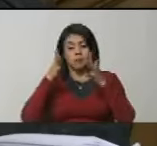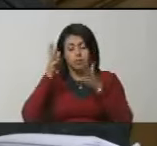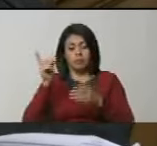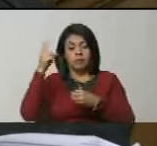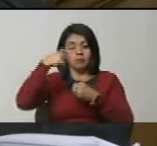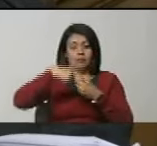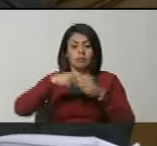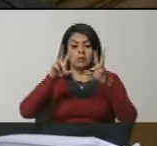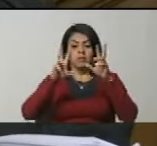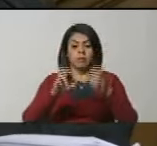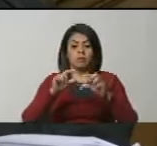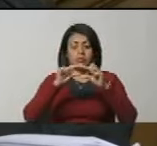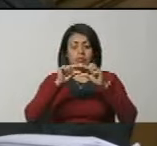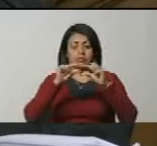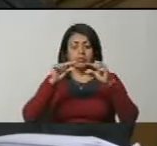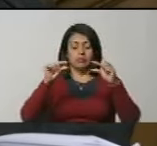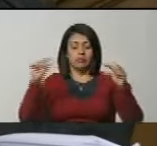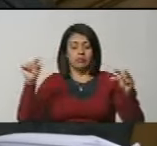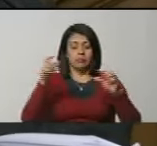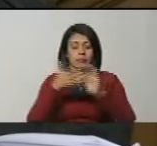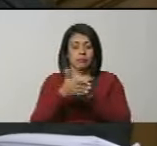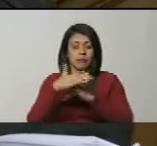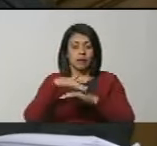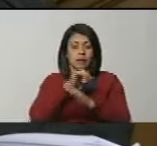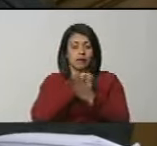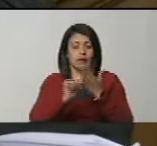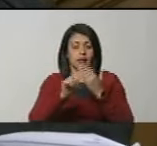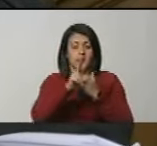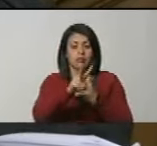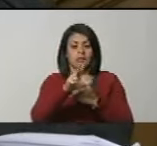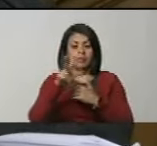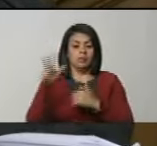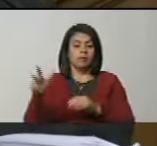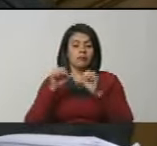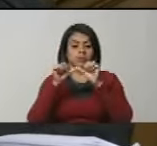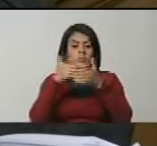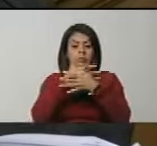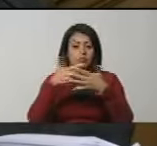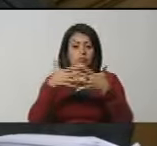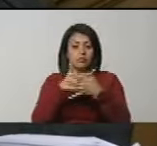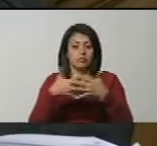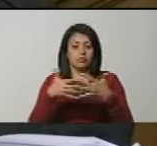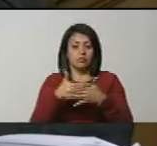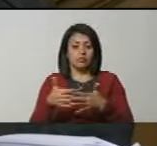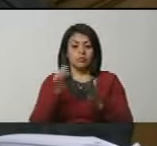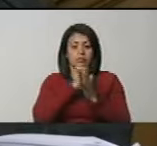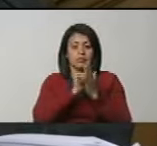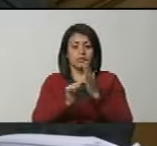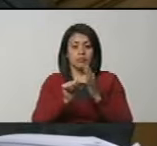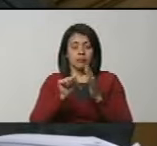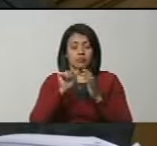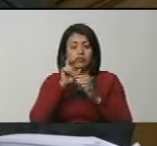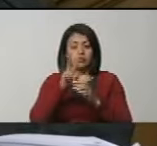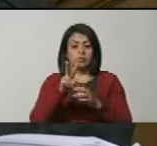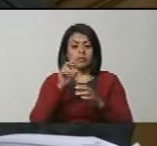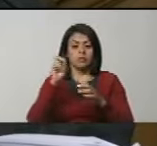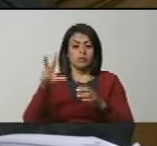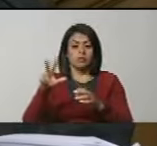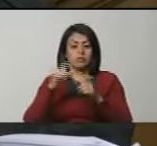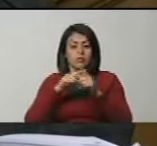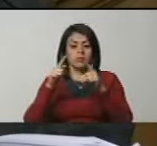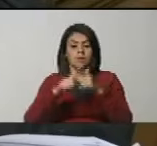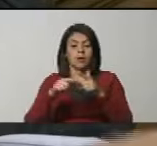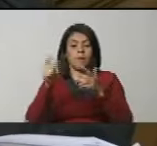la incorporación de un nuevo epígrafe, que pasa a ser el epígrafe del artículo 23, quedando redactado en los siguientes términos. Epígrafe. Mapa